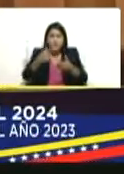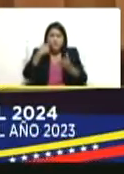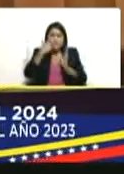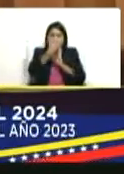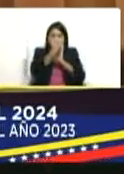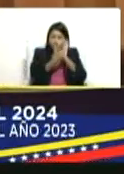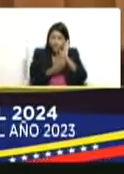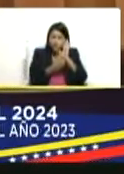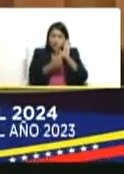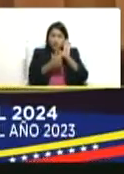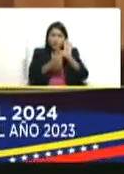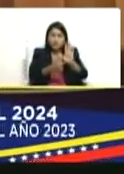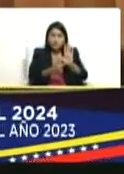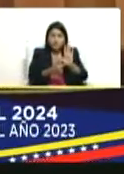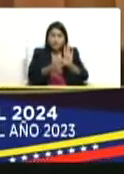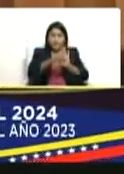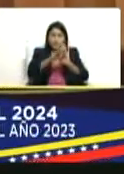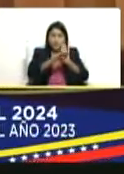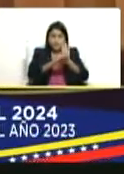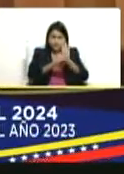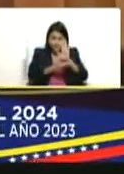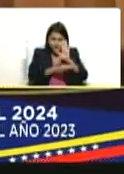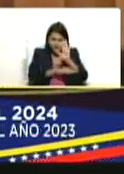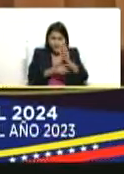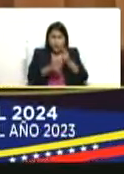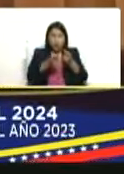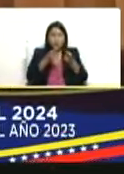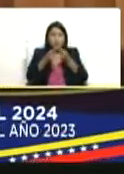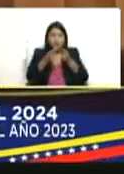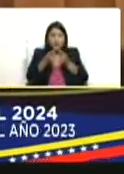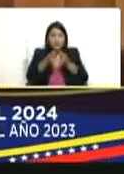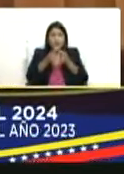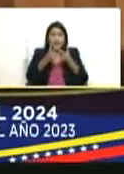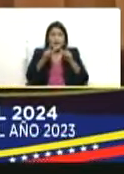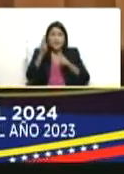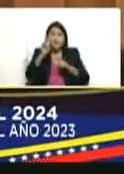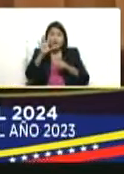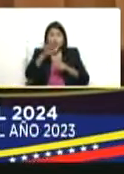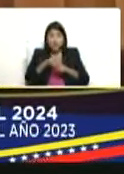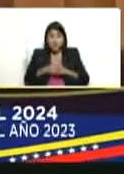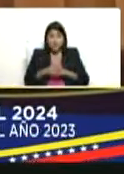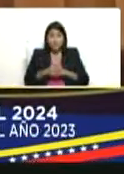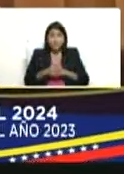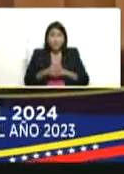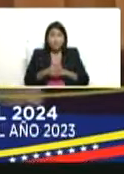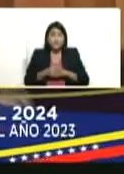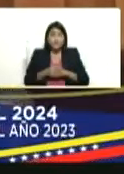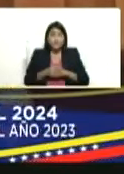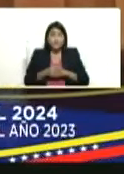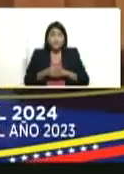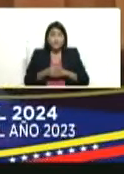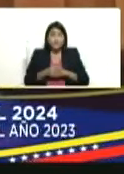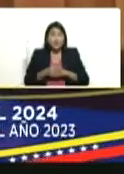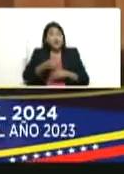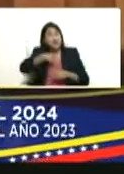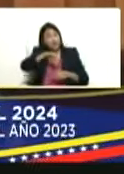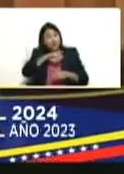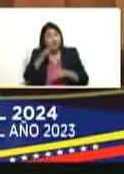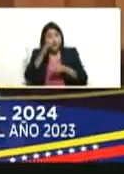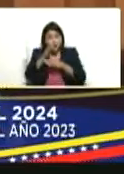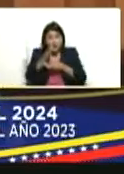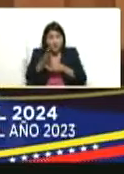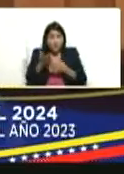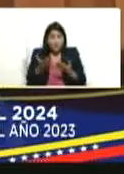de las medidas de inhabilitación acordadas por la Contraloría General de la República. Hasta allí llegamos.